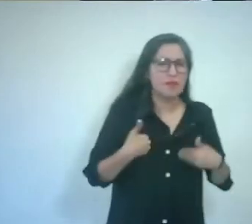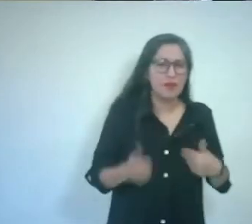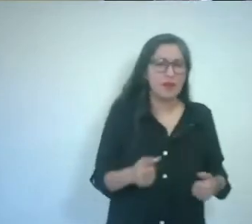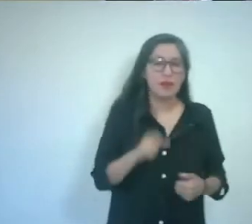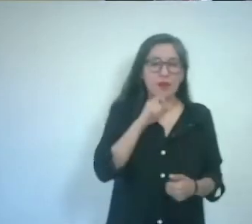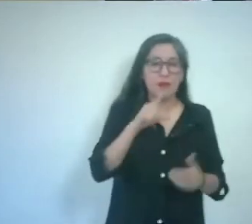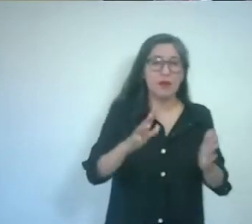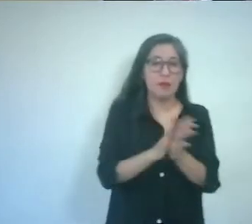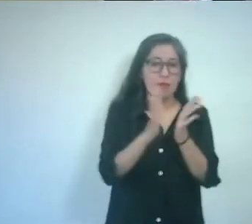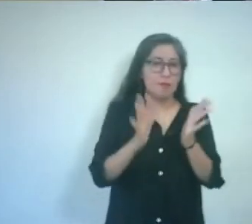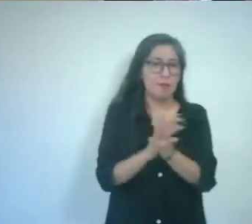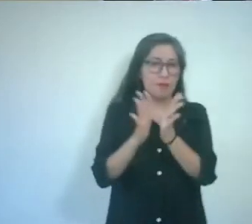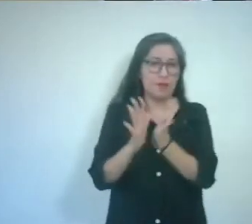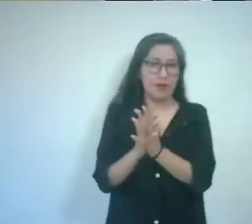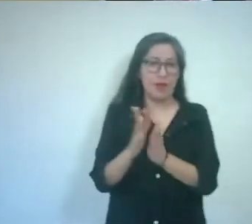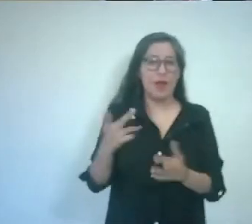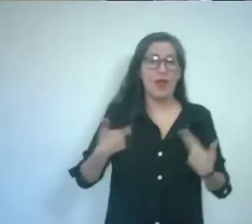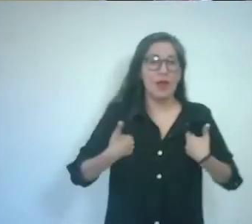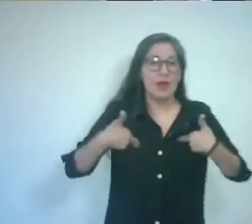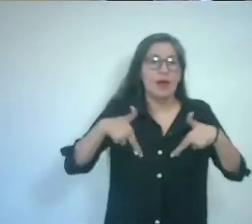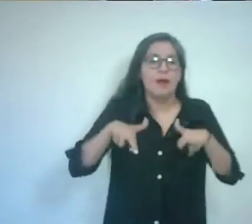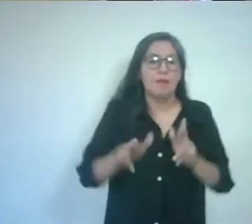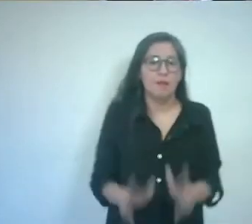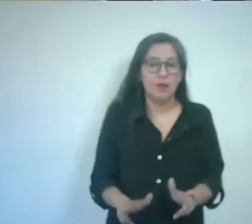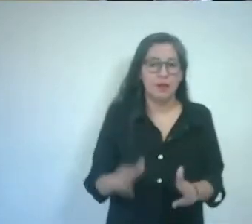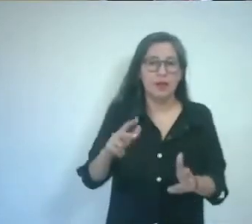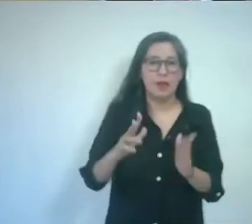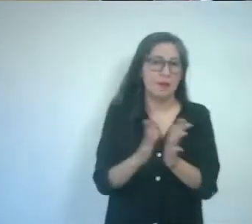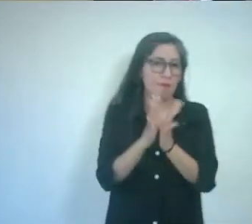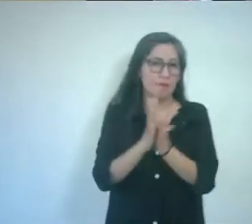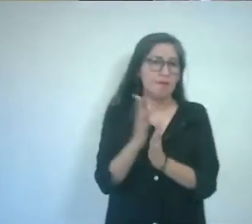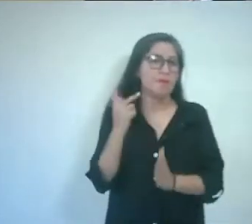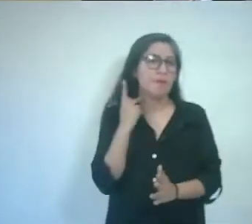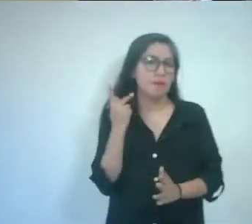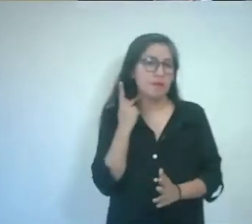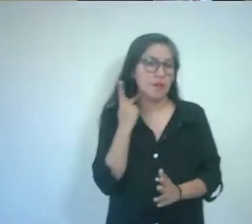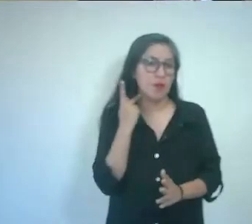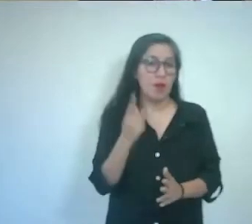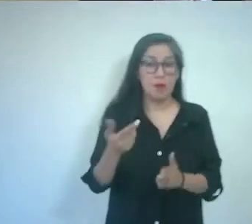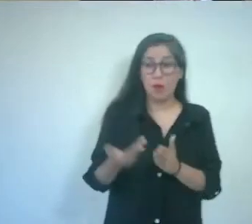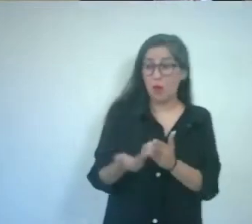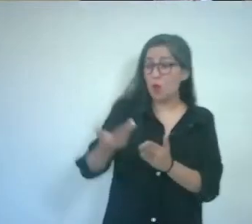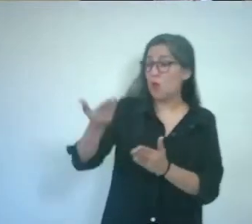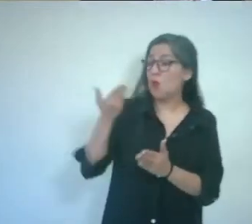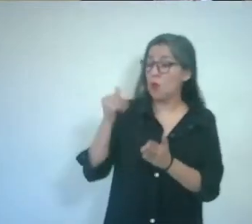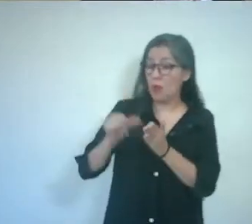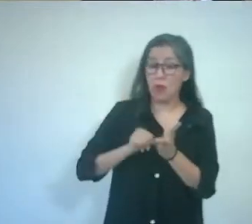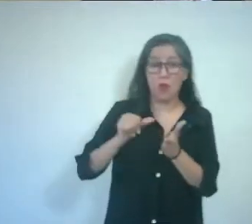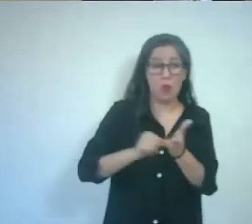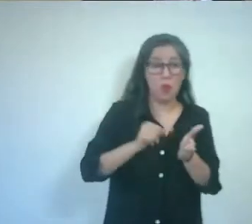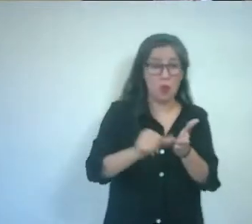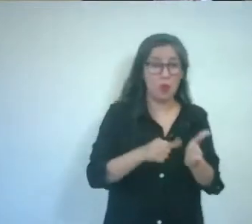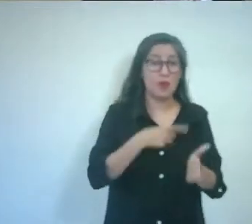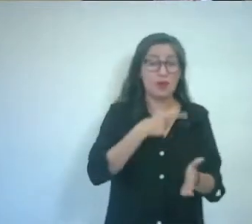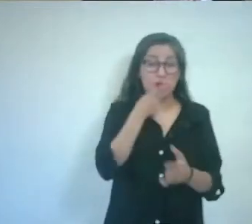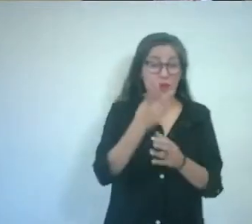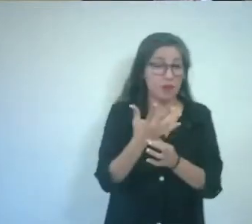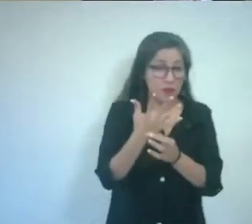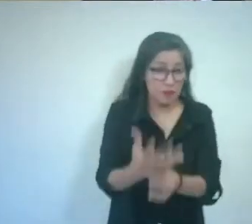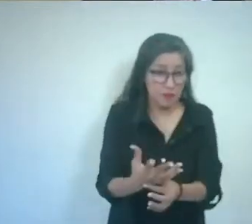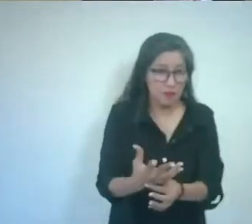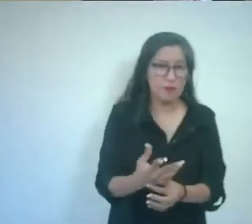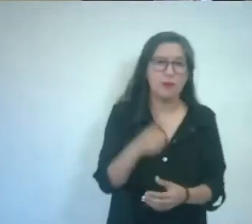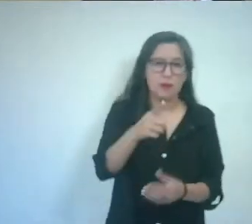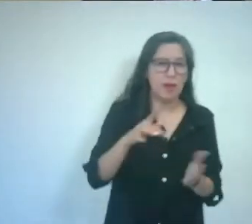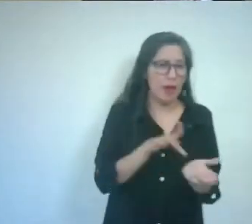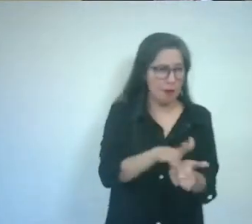la colaboración de las representaciones de los partidos políticos, porque desde hace meses, hay que decirlo lisa y llanamente, es el apoyo de todas y de